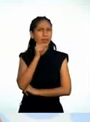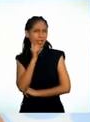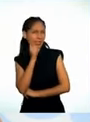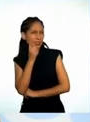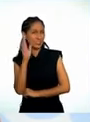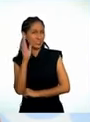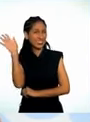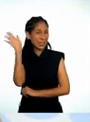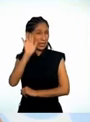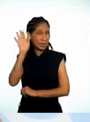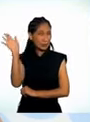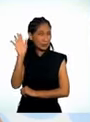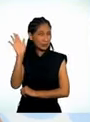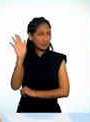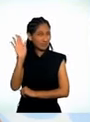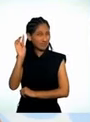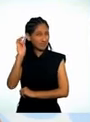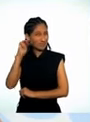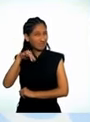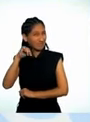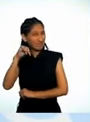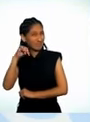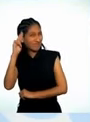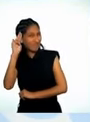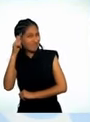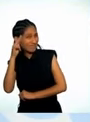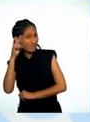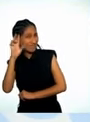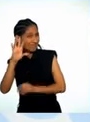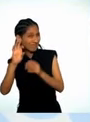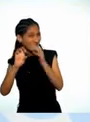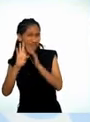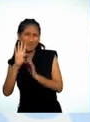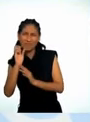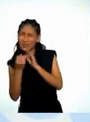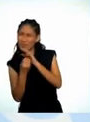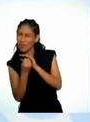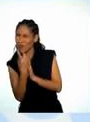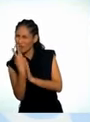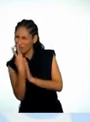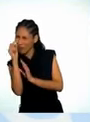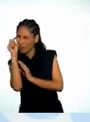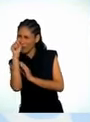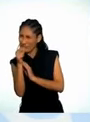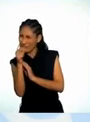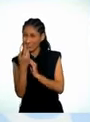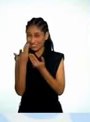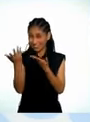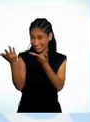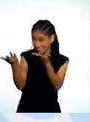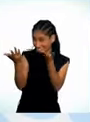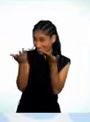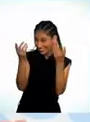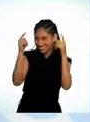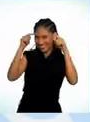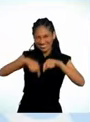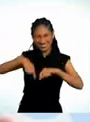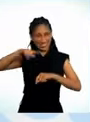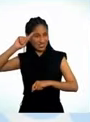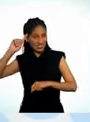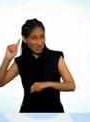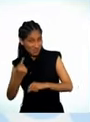hello mister flores entonces amigas y amigos oficialmente déjenme darles la bienvenida a nuestro primer